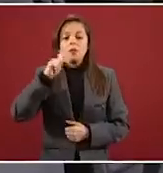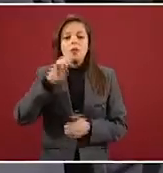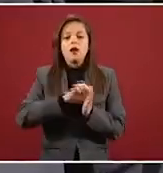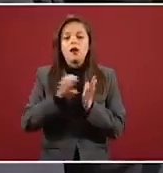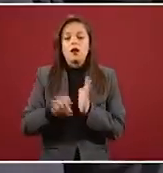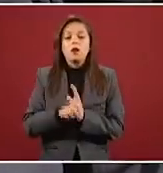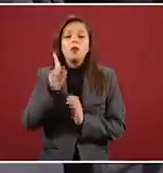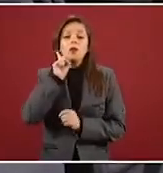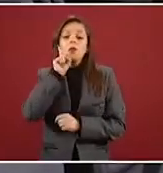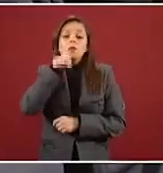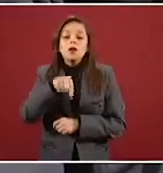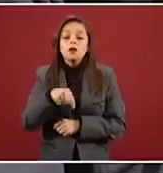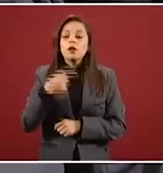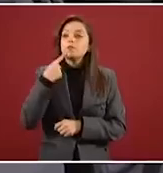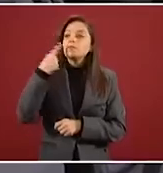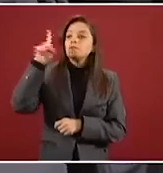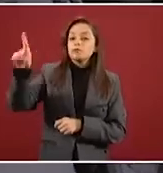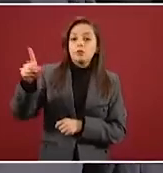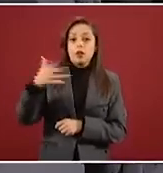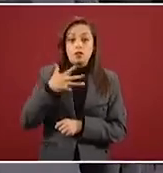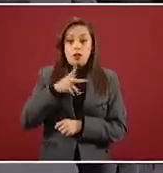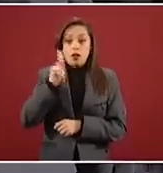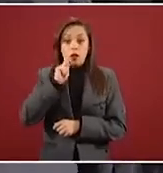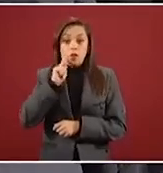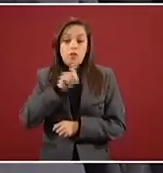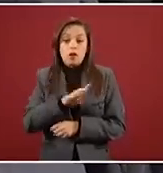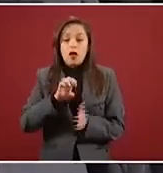con pruebas irrefutables de que Felipe